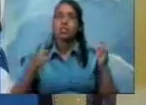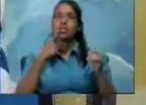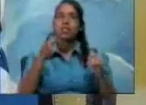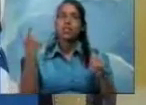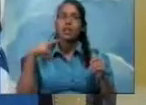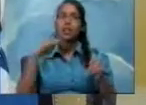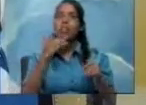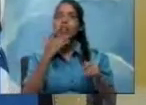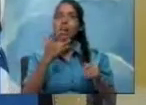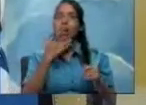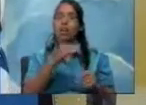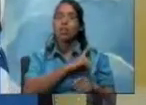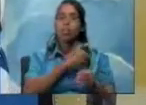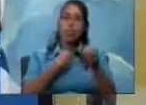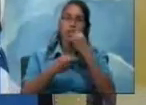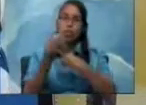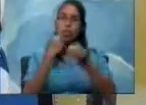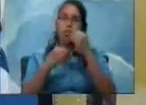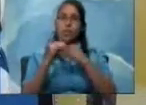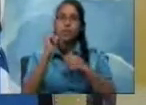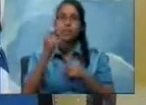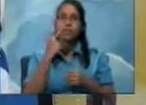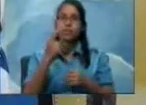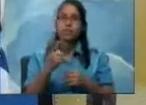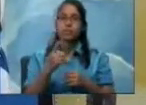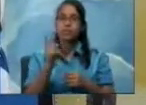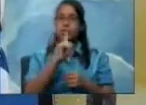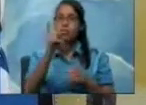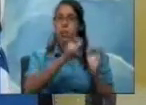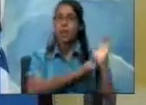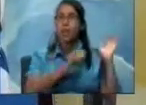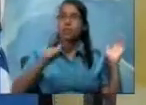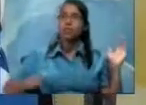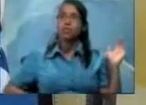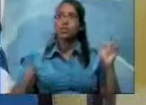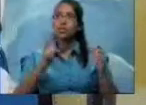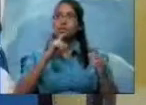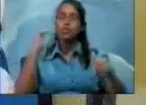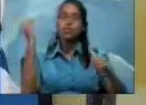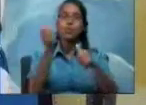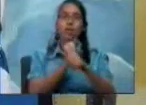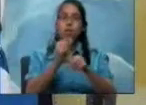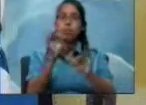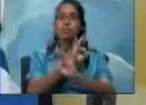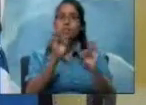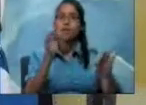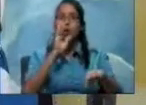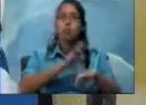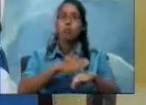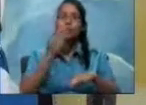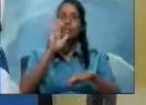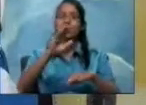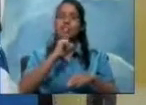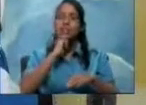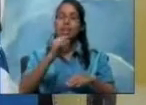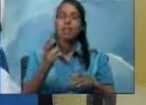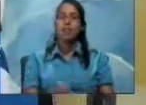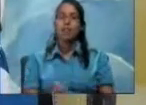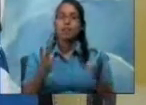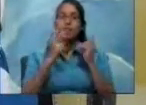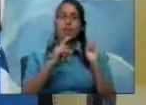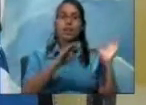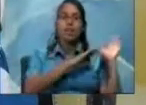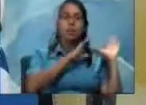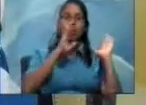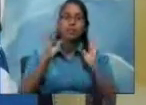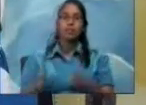comer ellos le responde y le decimos leero No señor no hemos no conseguimos nada porque así es la vida del creyente